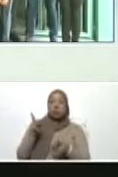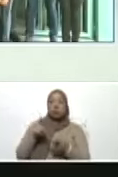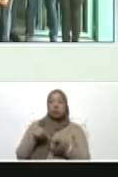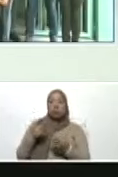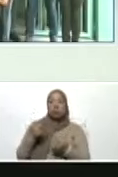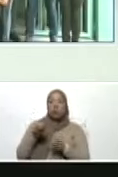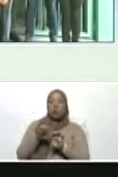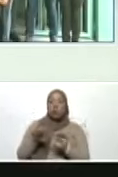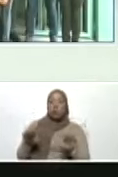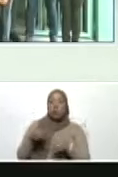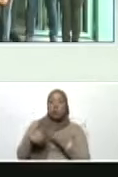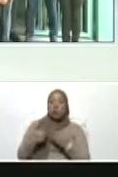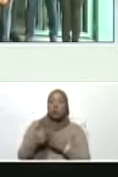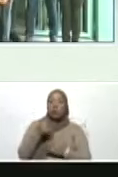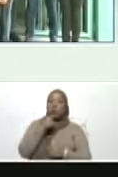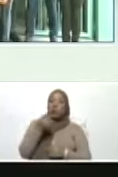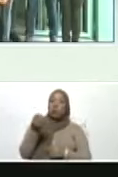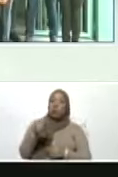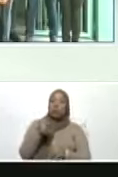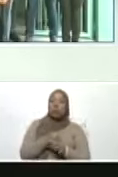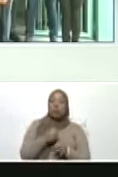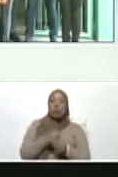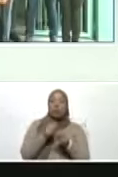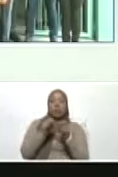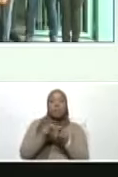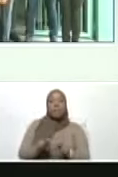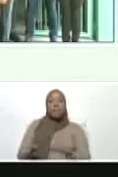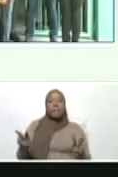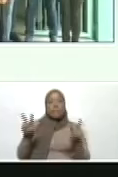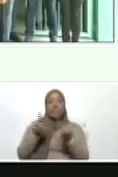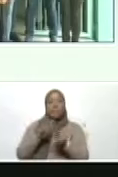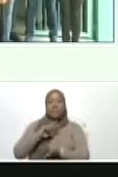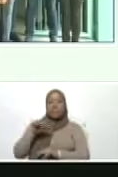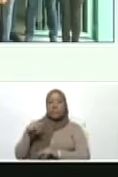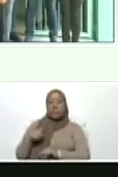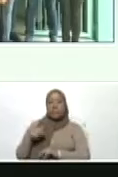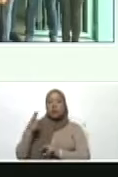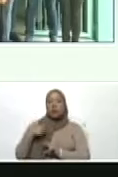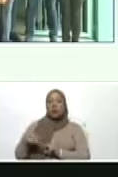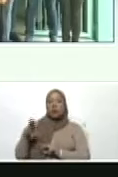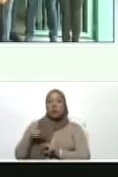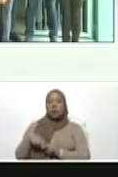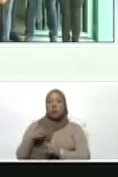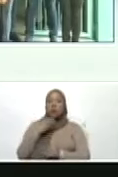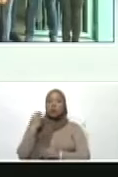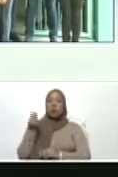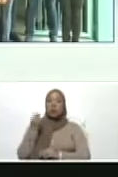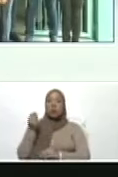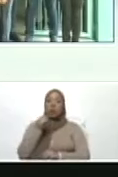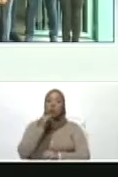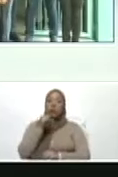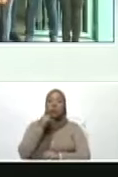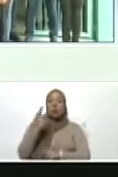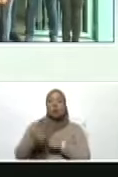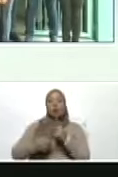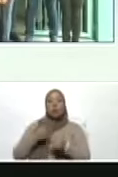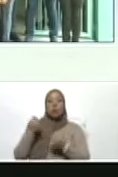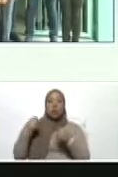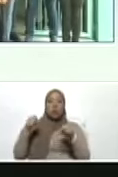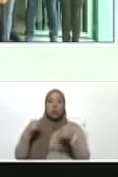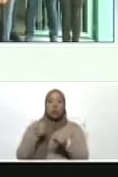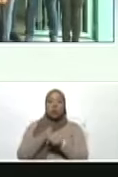nueva educación para generar valores es que uno desde niño, desde joven, aprenda a